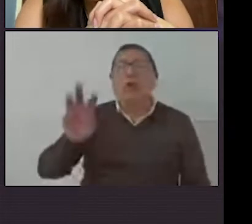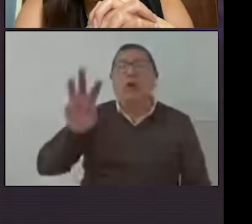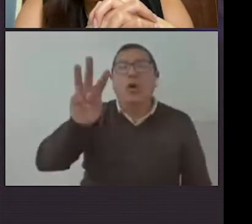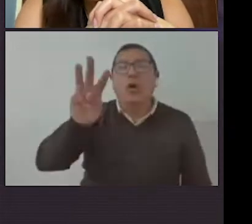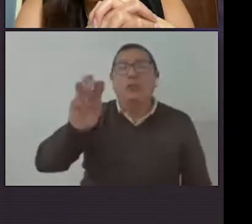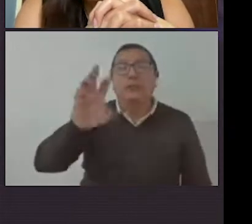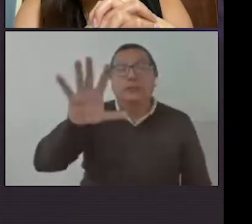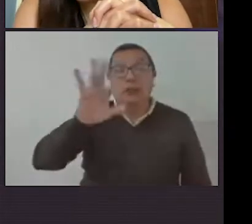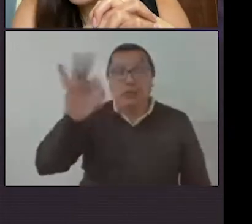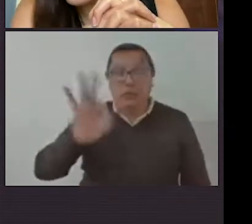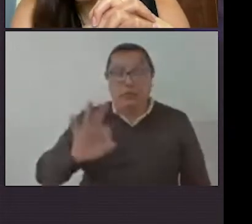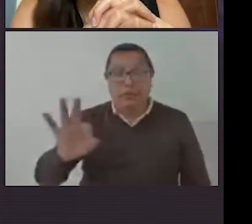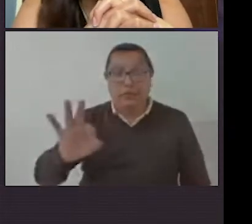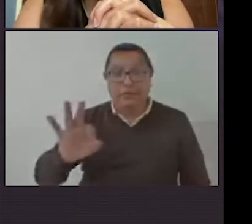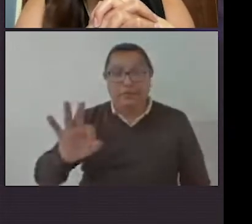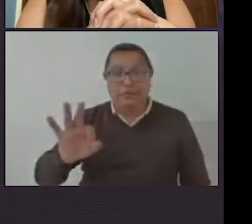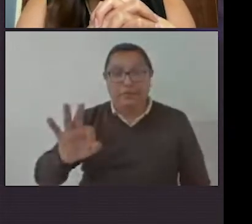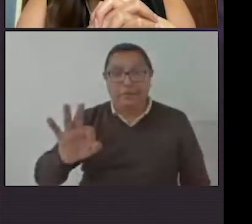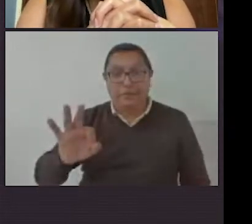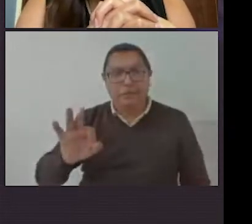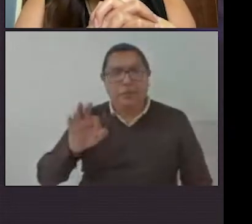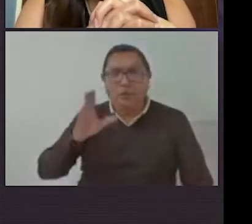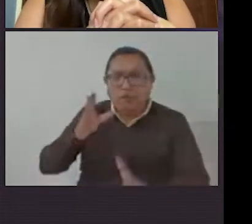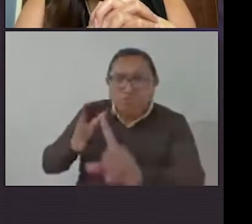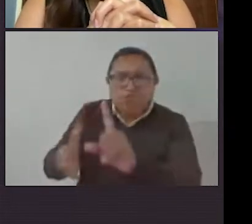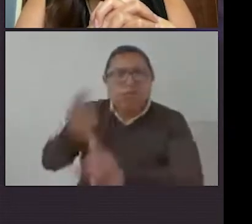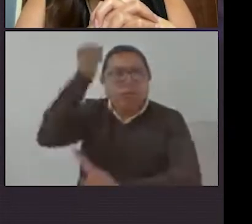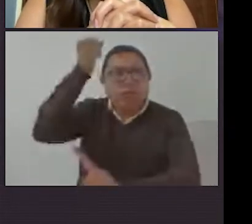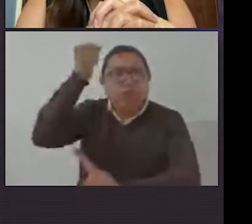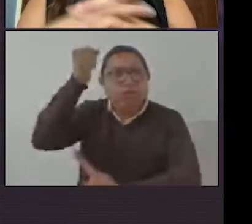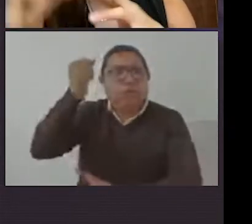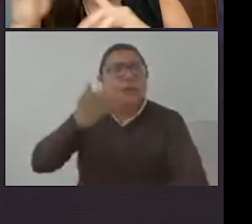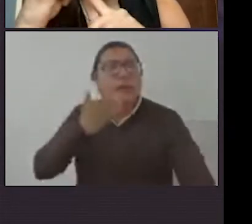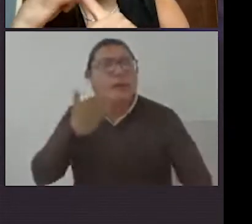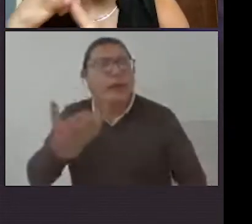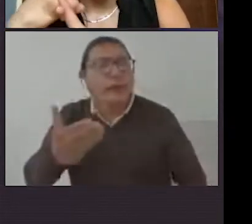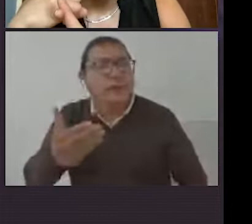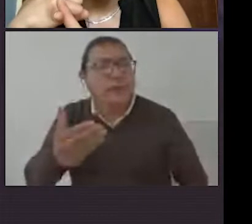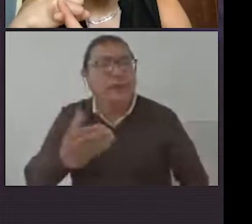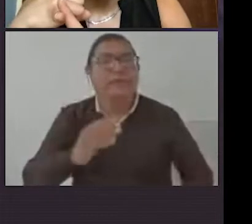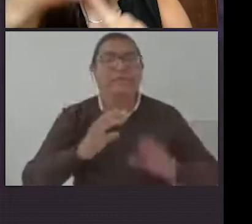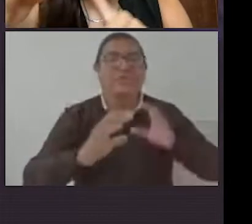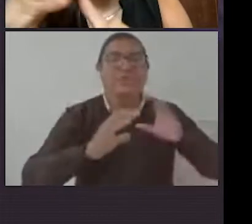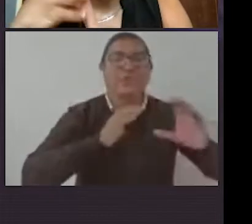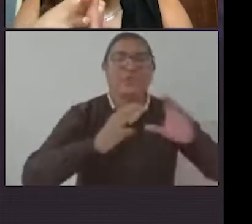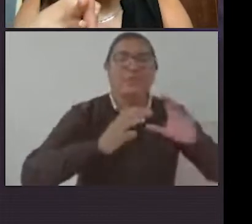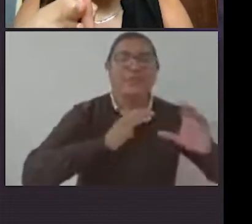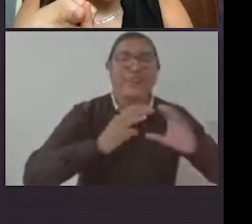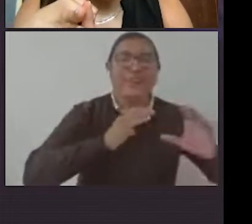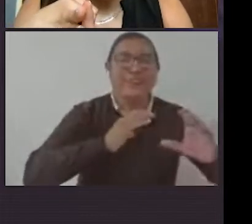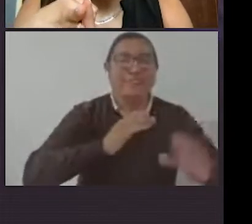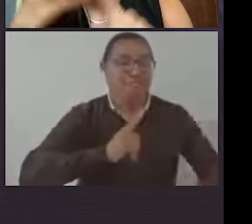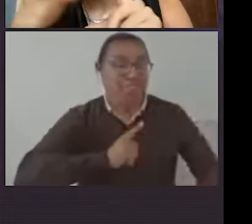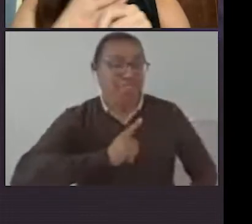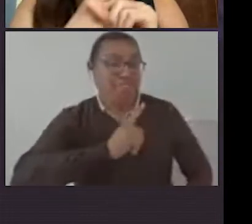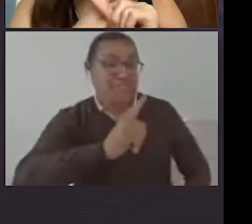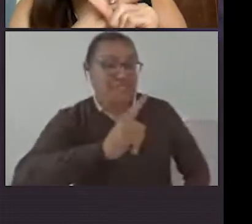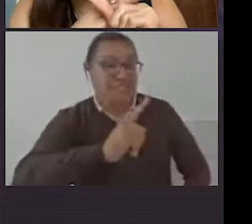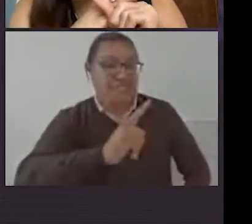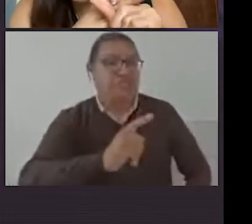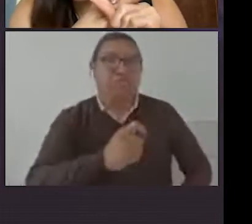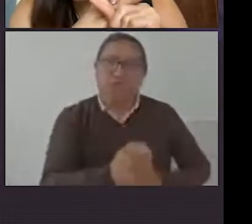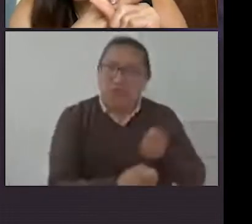85% de tu éxito profesional depende de tus habilidades para comunicar, para liderar y